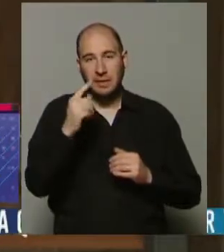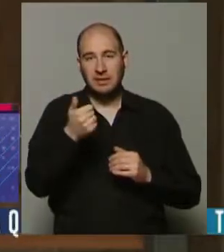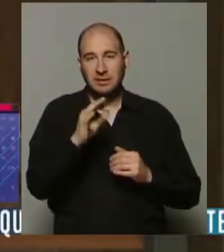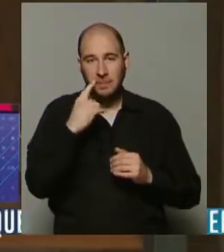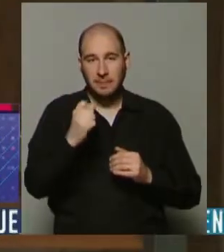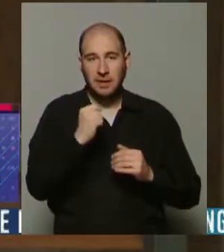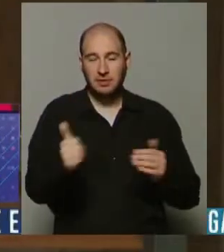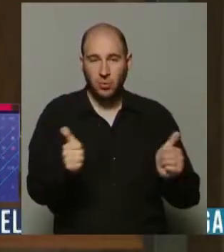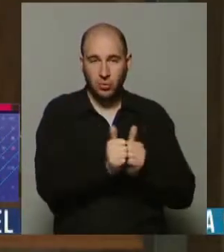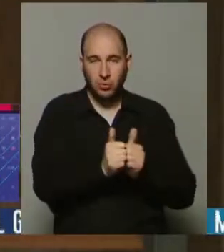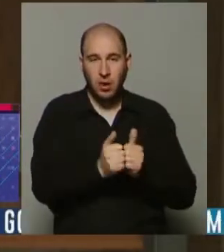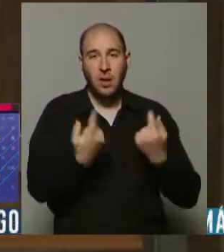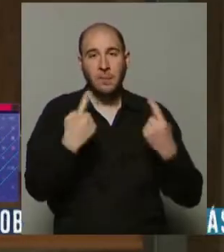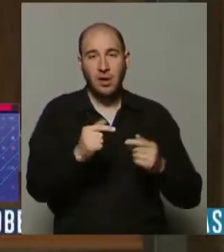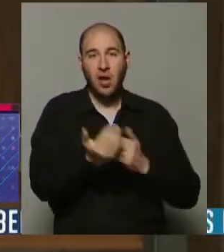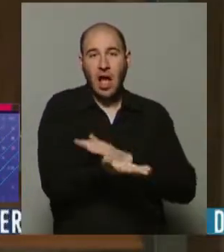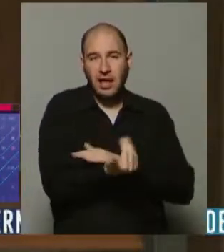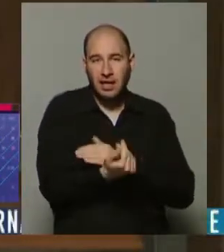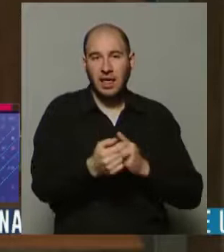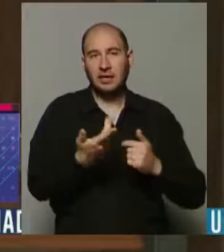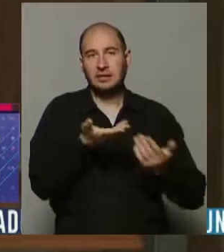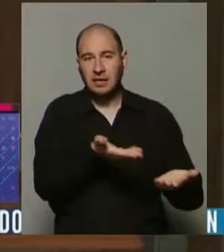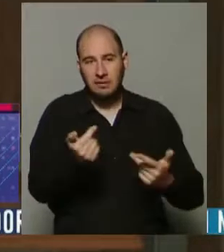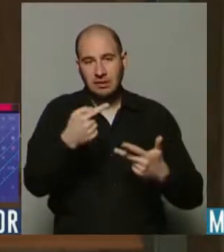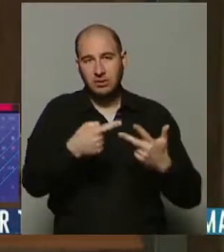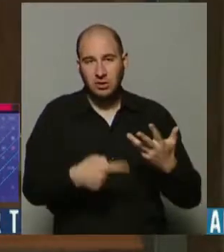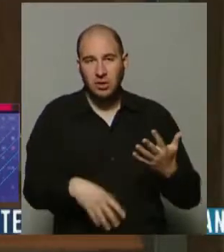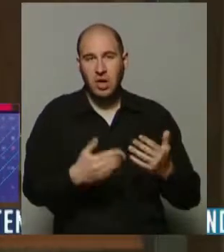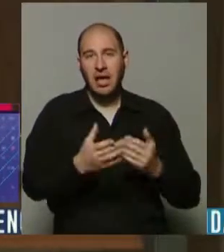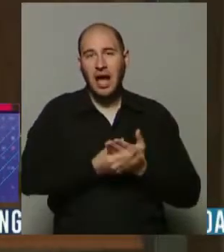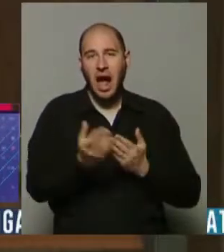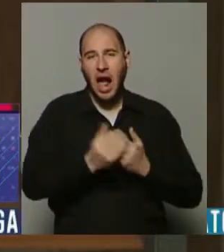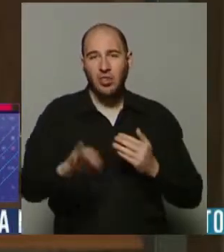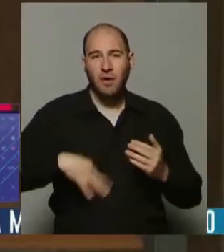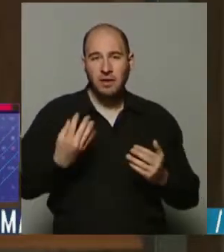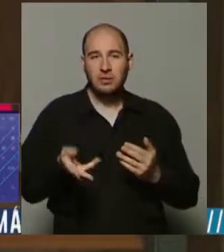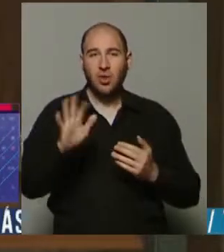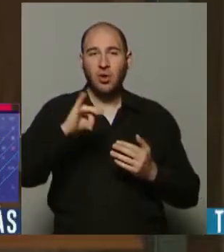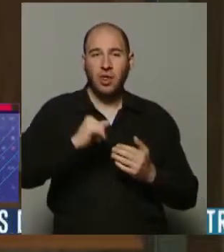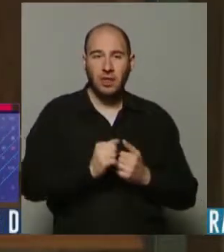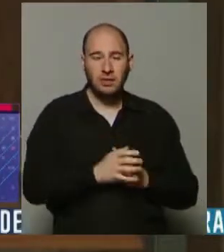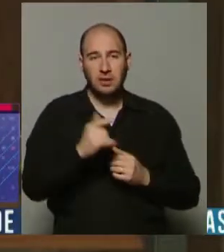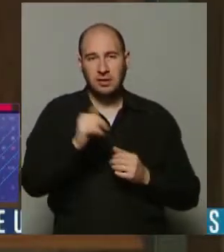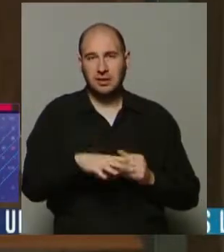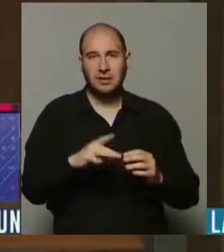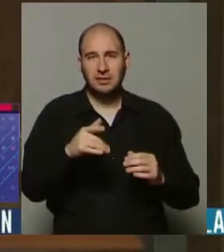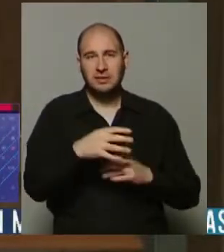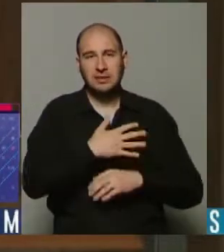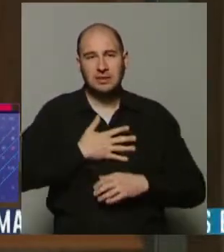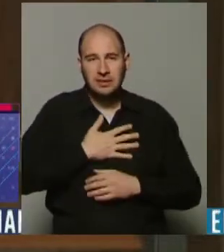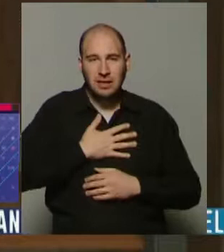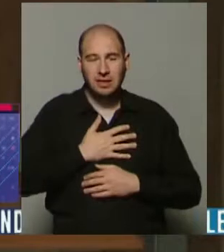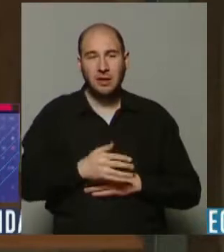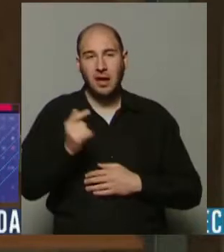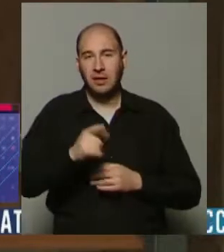60.000 pesos, pero frente al alquiler, frente a los servicios, al costo de vida diaria, realmente les hace sentir que les